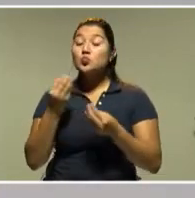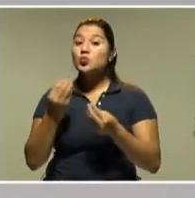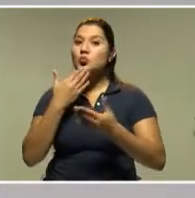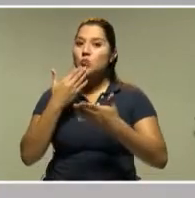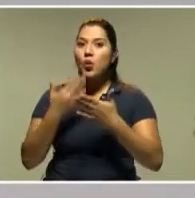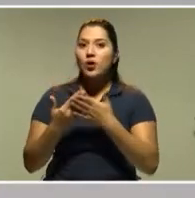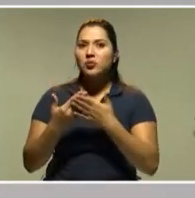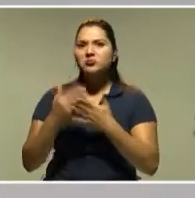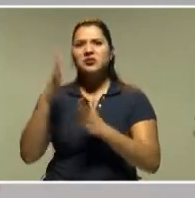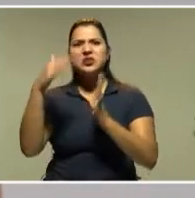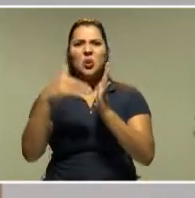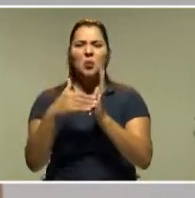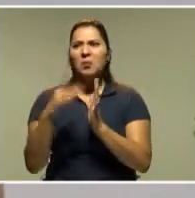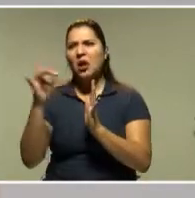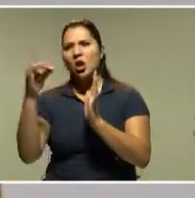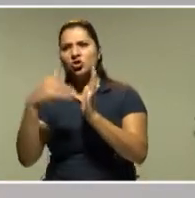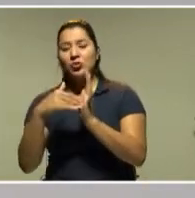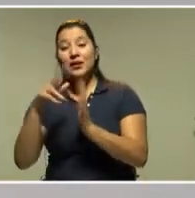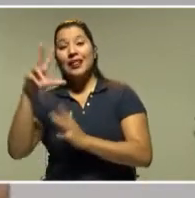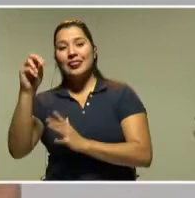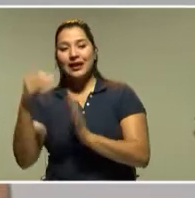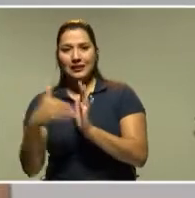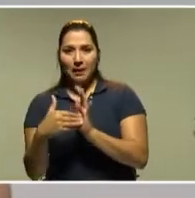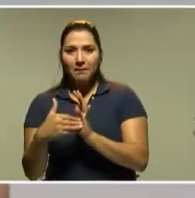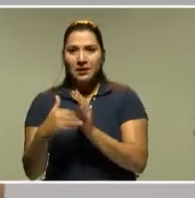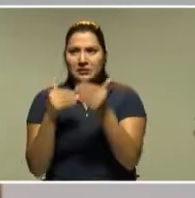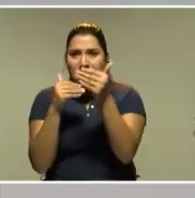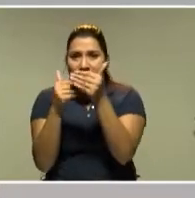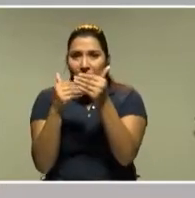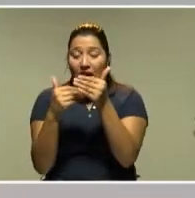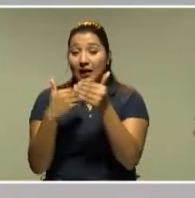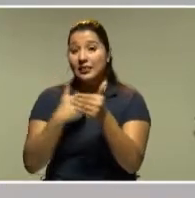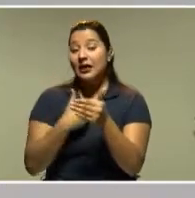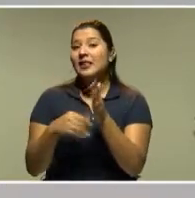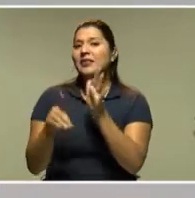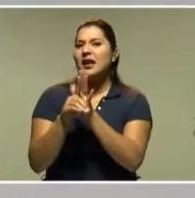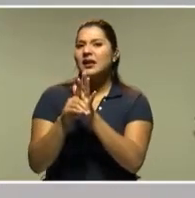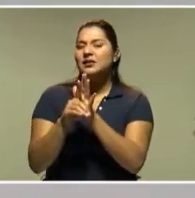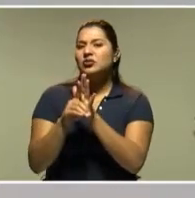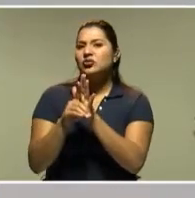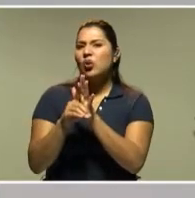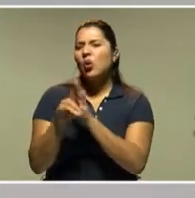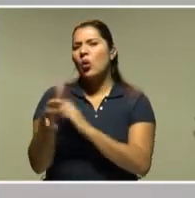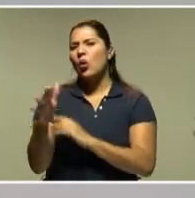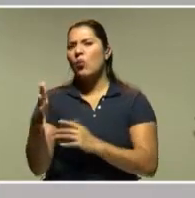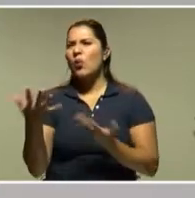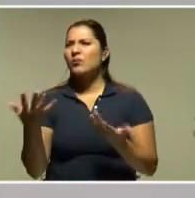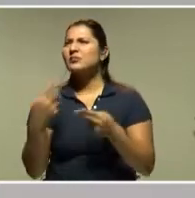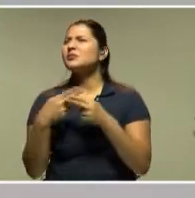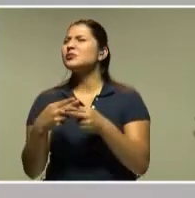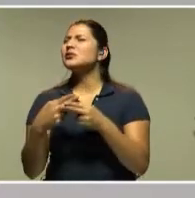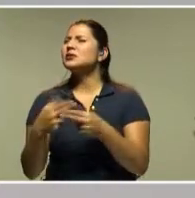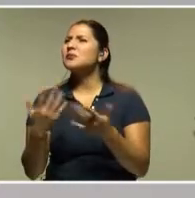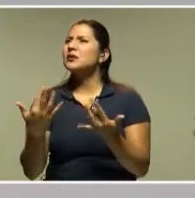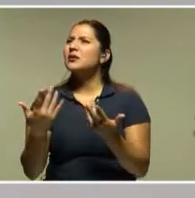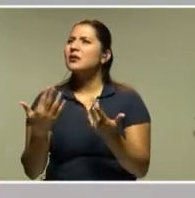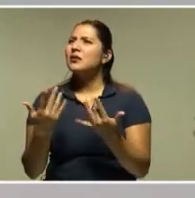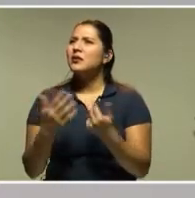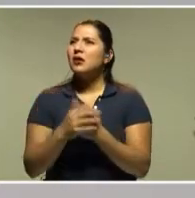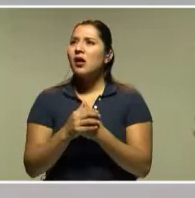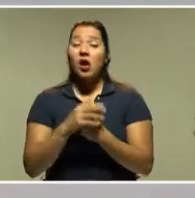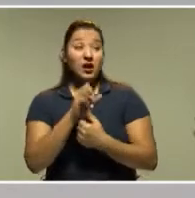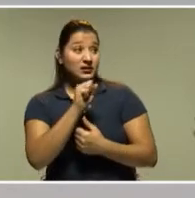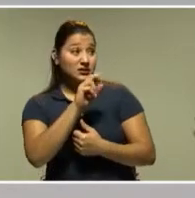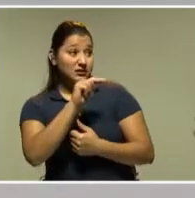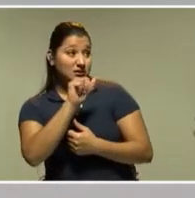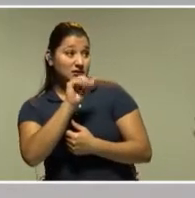bonito, así que 5,000, 8,000 y 30,000 que van a estar ahí cerquita y tienen derecho ahí como ¿cómo se llama? Como unos snacks